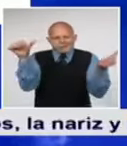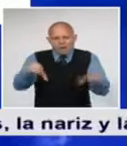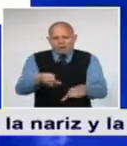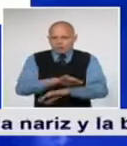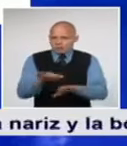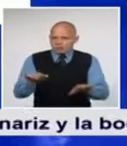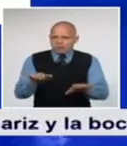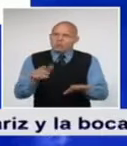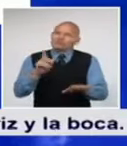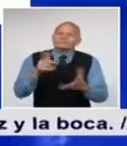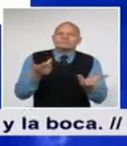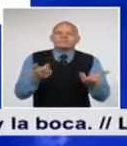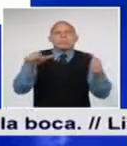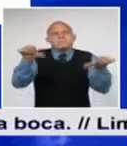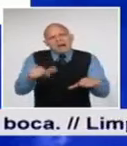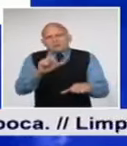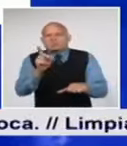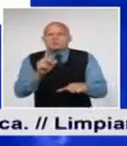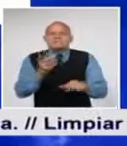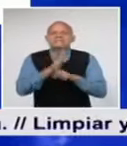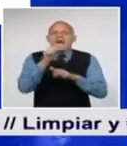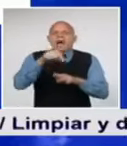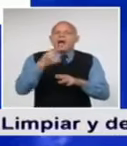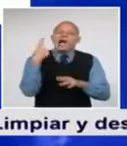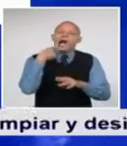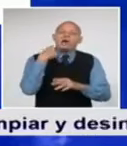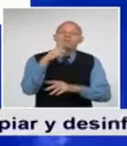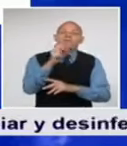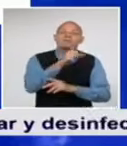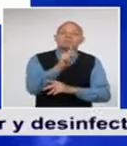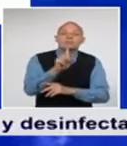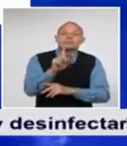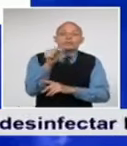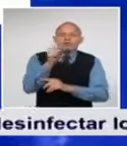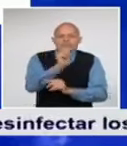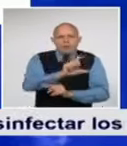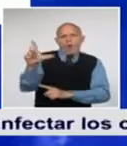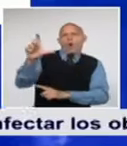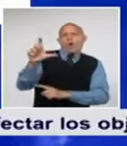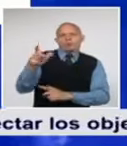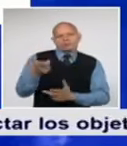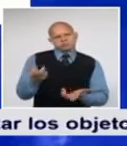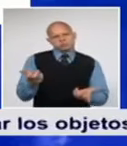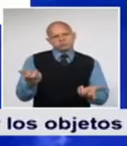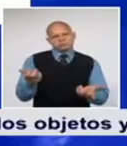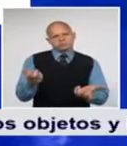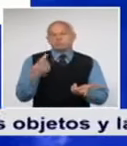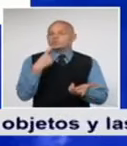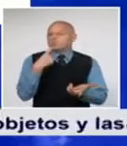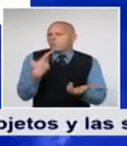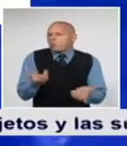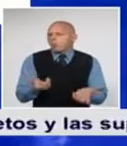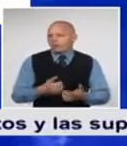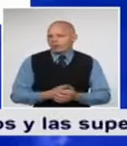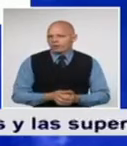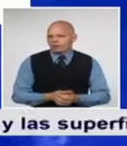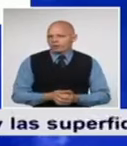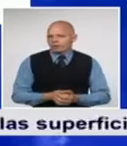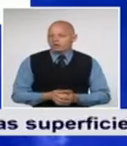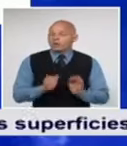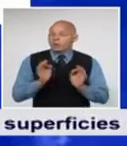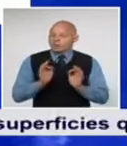incremento en este año que vamos a lograrlo, pero que todavía está afectando. Y lo digo en este sentido para que